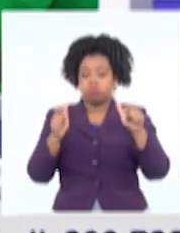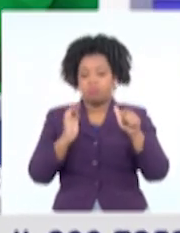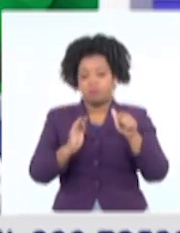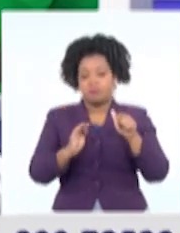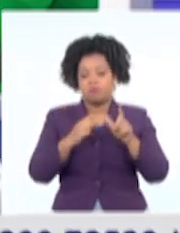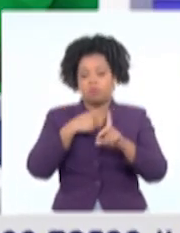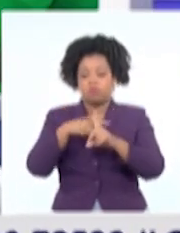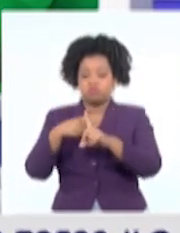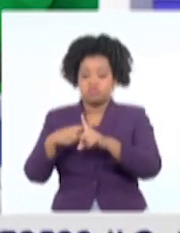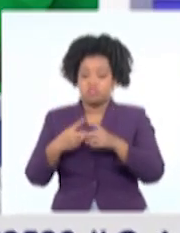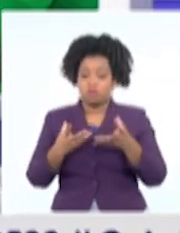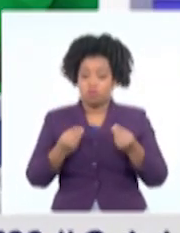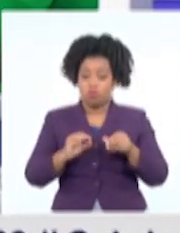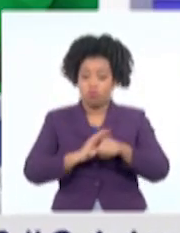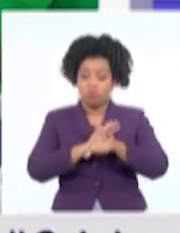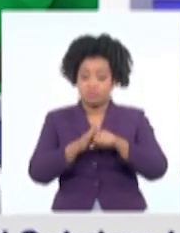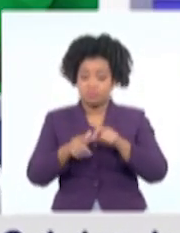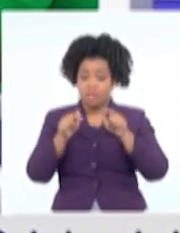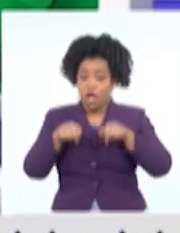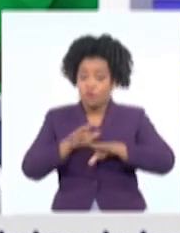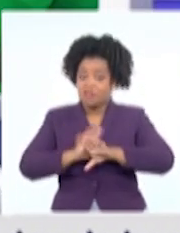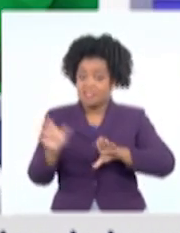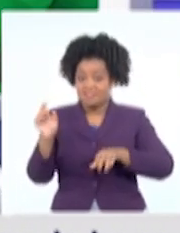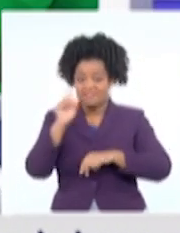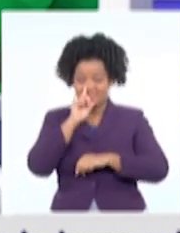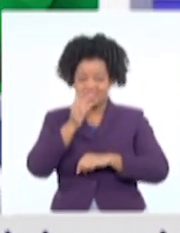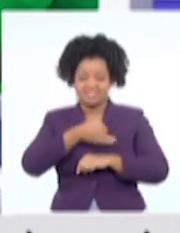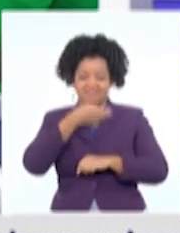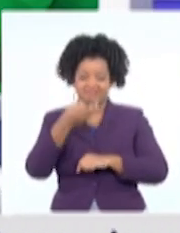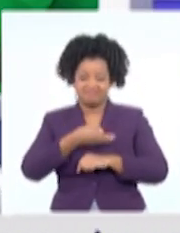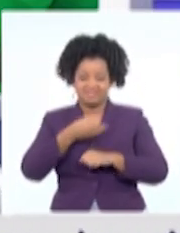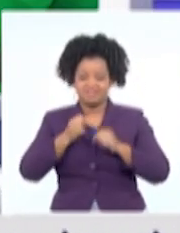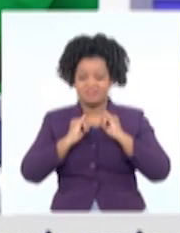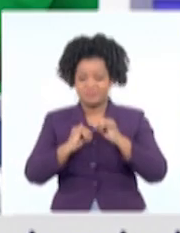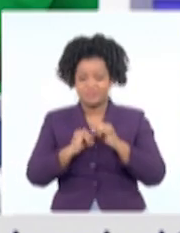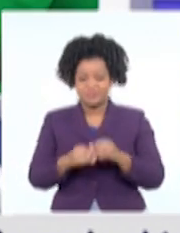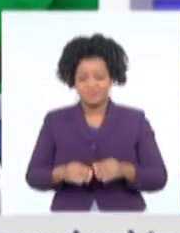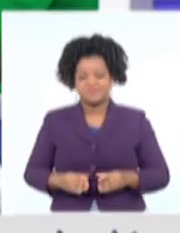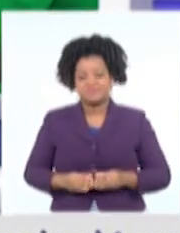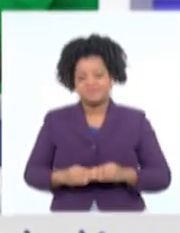estos países. Ahora sí creo que termino con esta información, resumen.